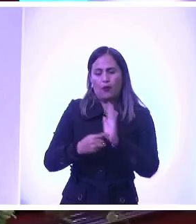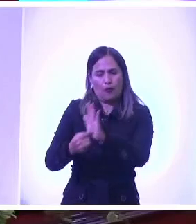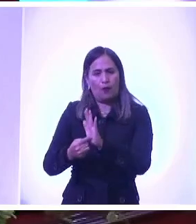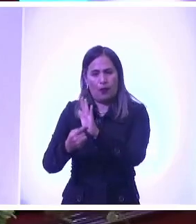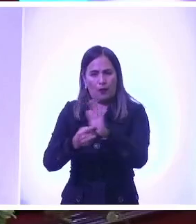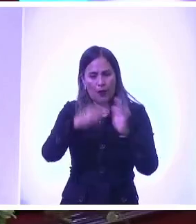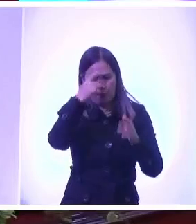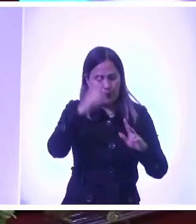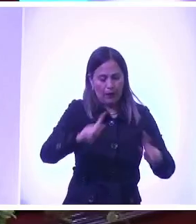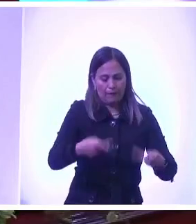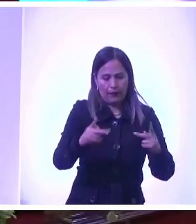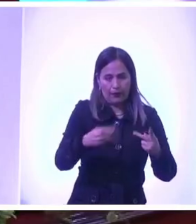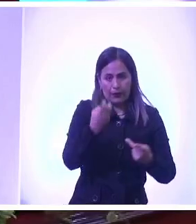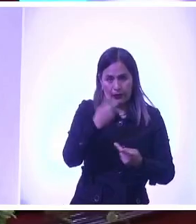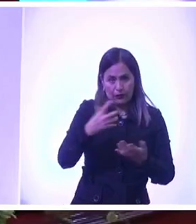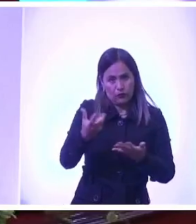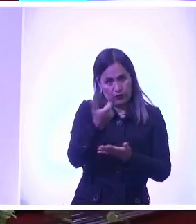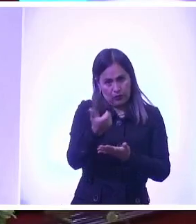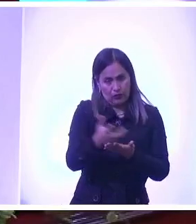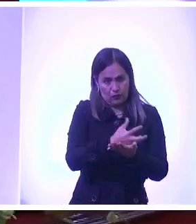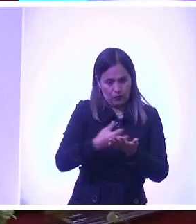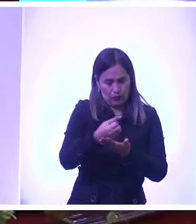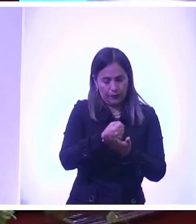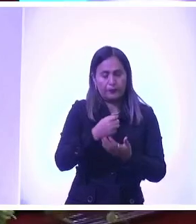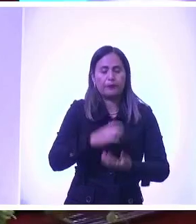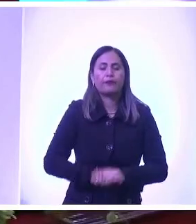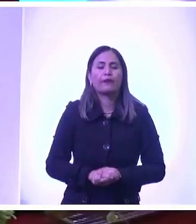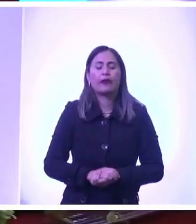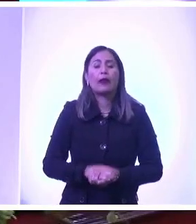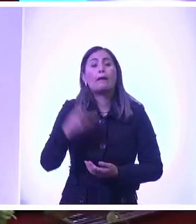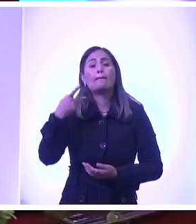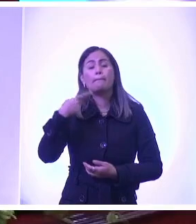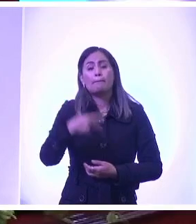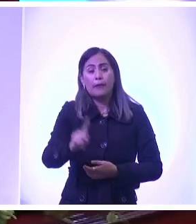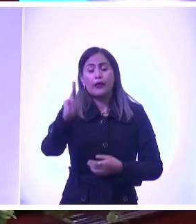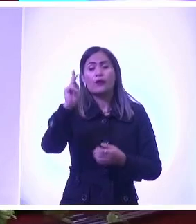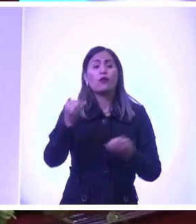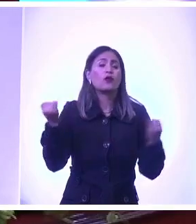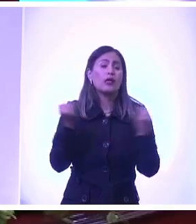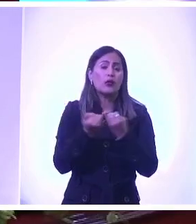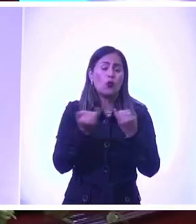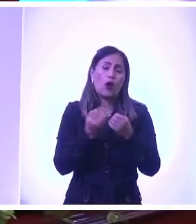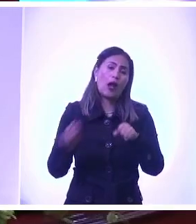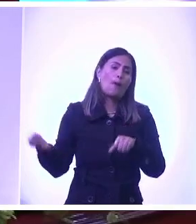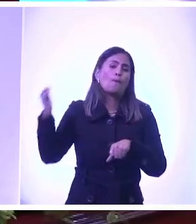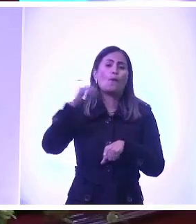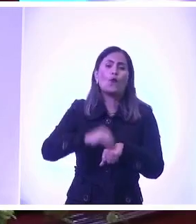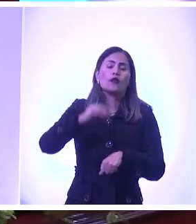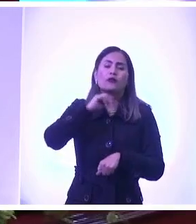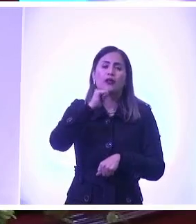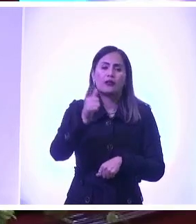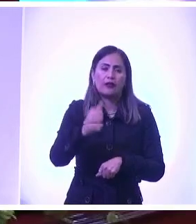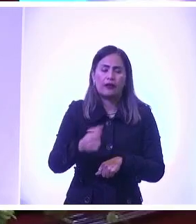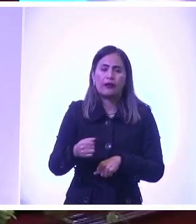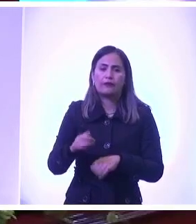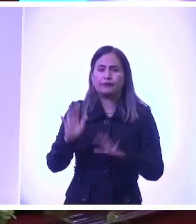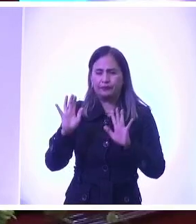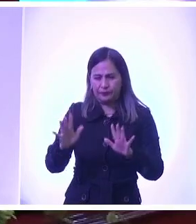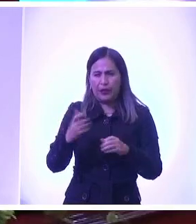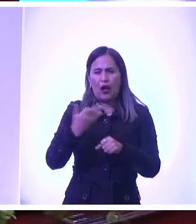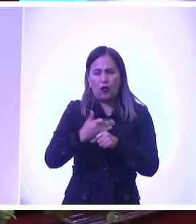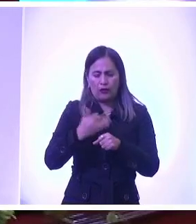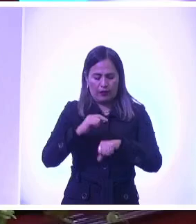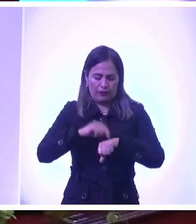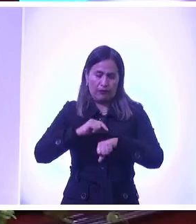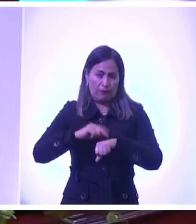y riqueza dos Porque además no estamos aportando y les quiero hablar brevemente no sé conando de tiempo pero quiero hablar brevemente